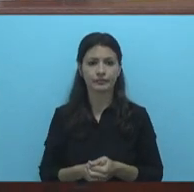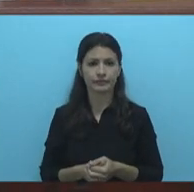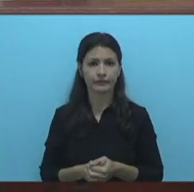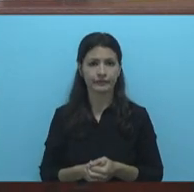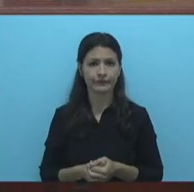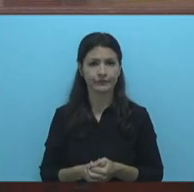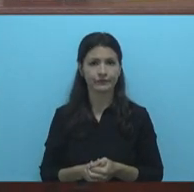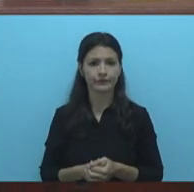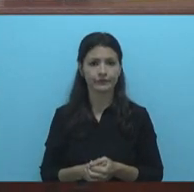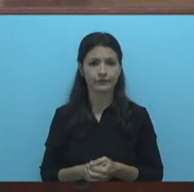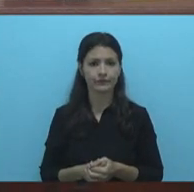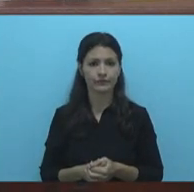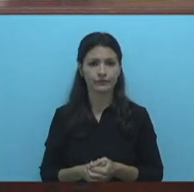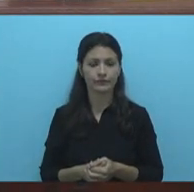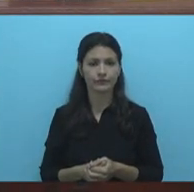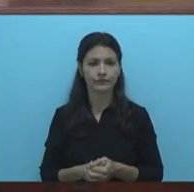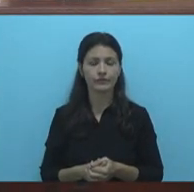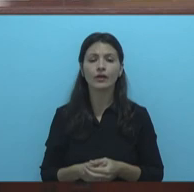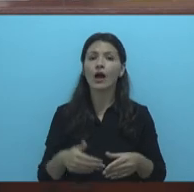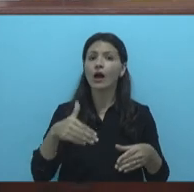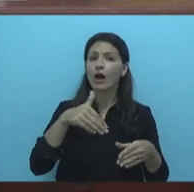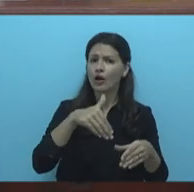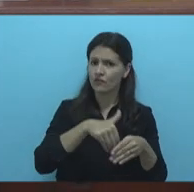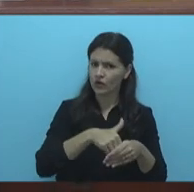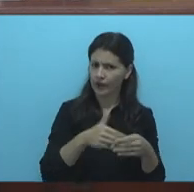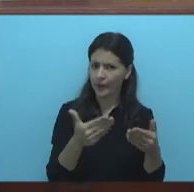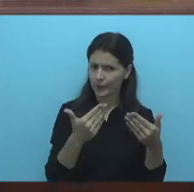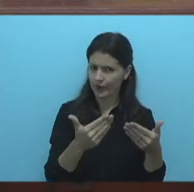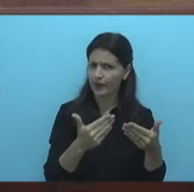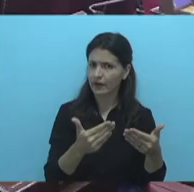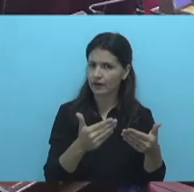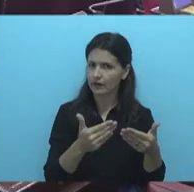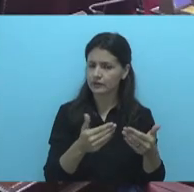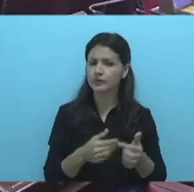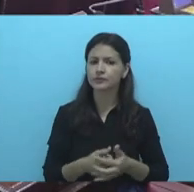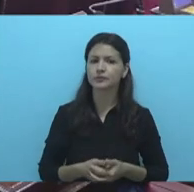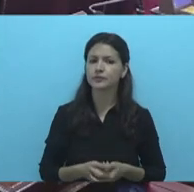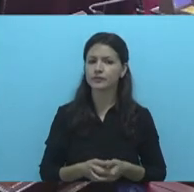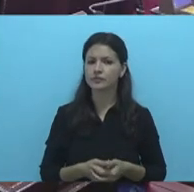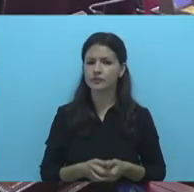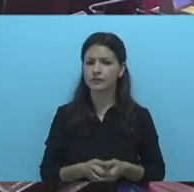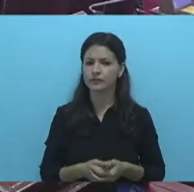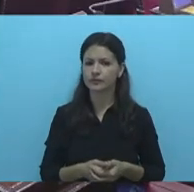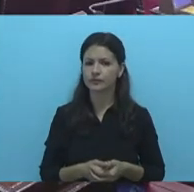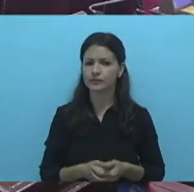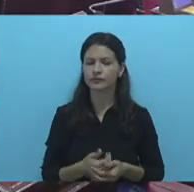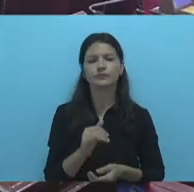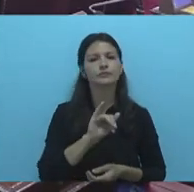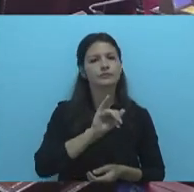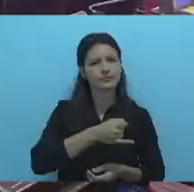votar el veto mismo por su aprobación o rechazo. En consideración entonces ahora el tratamiento sobre tablas, a